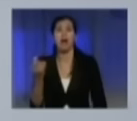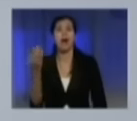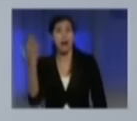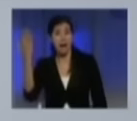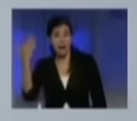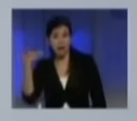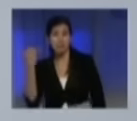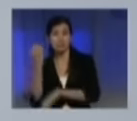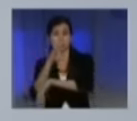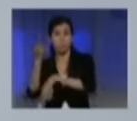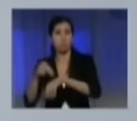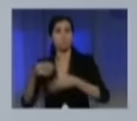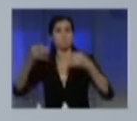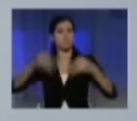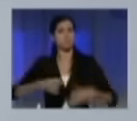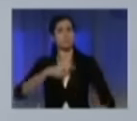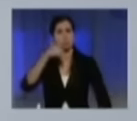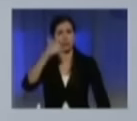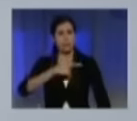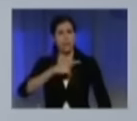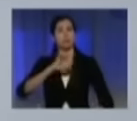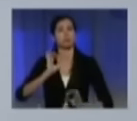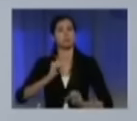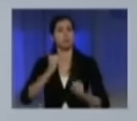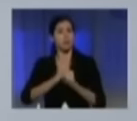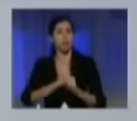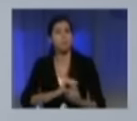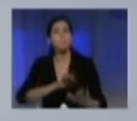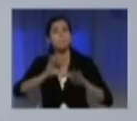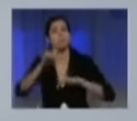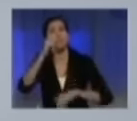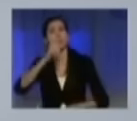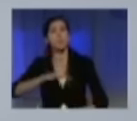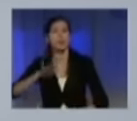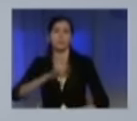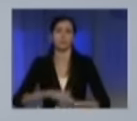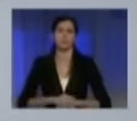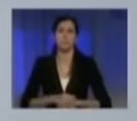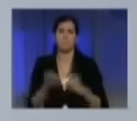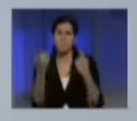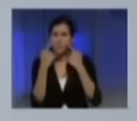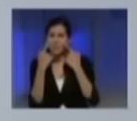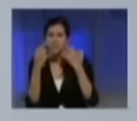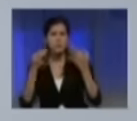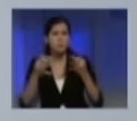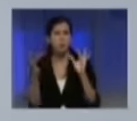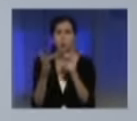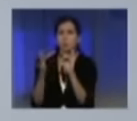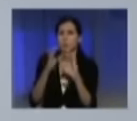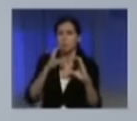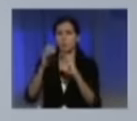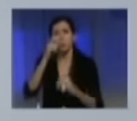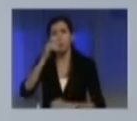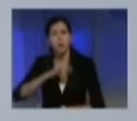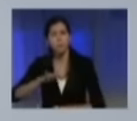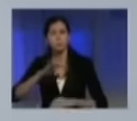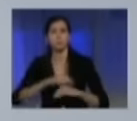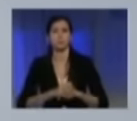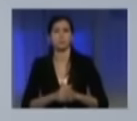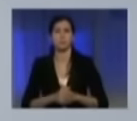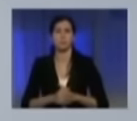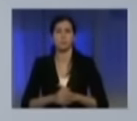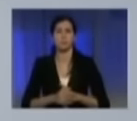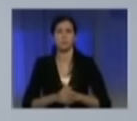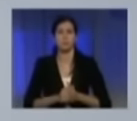nacional prestigiosa que trabajaba con la gente, para la gente, que estaba pendiente permanentemente de nuestro pueblo,